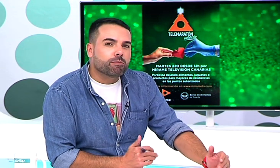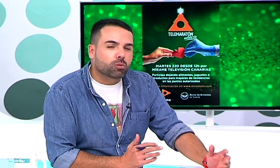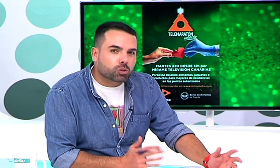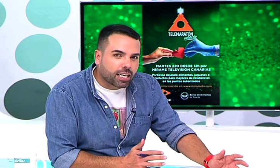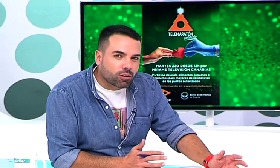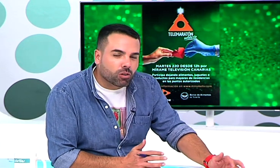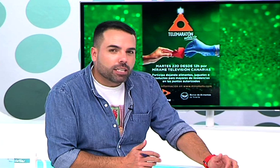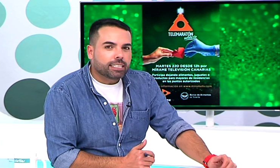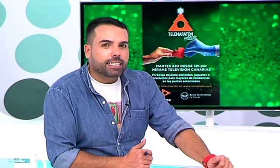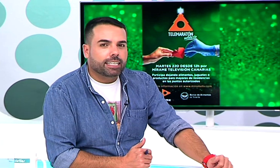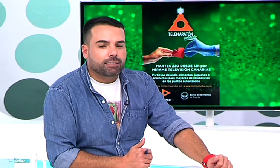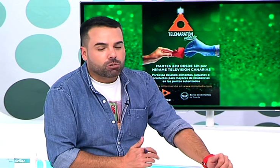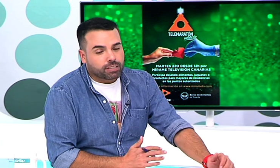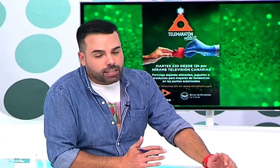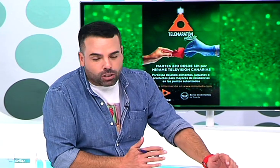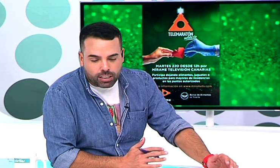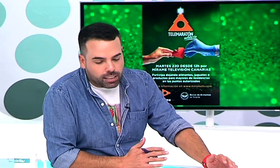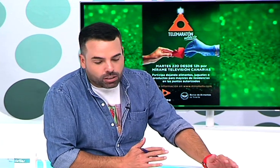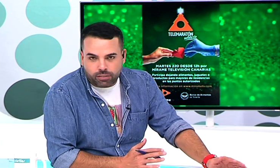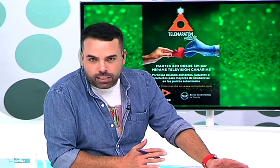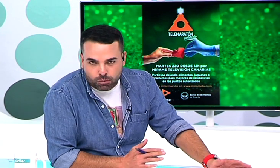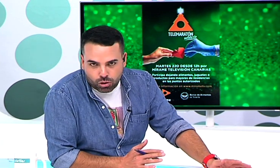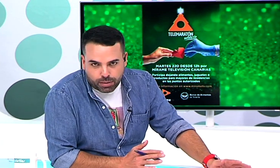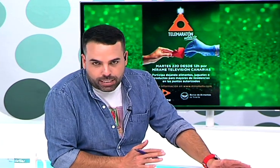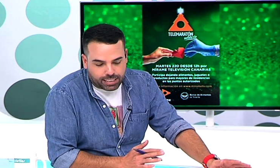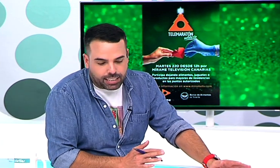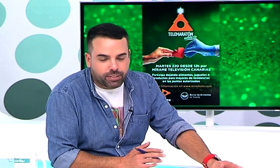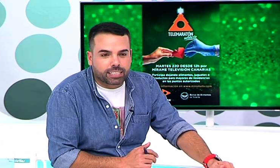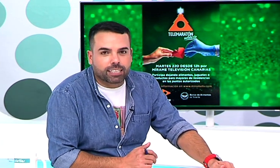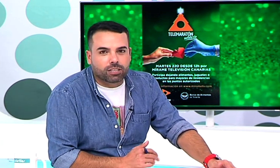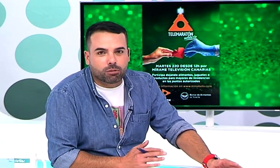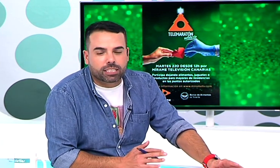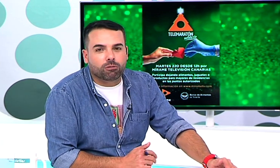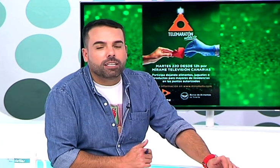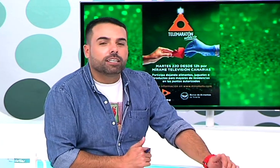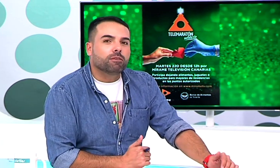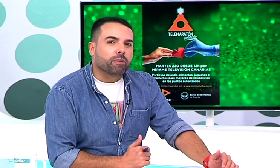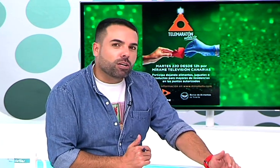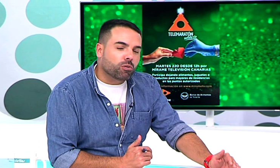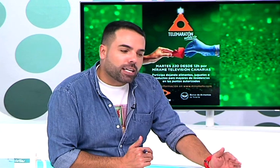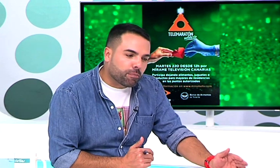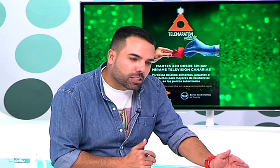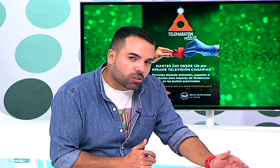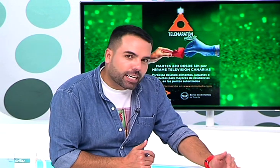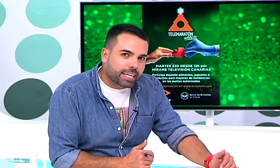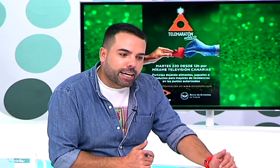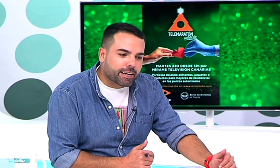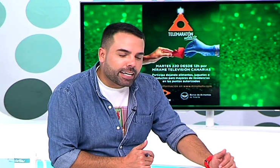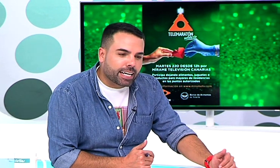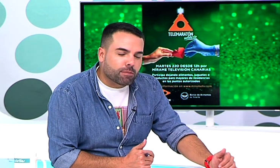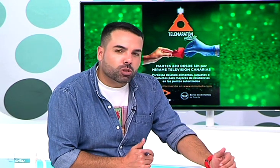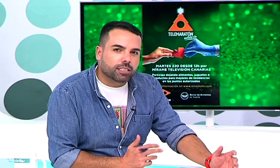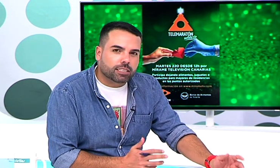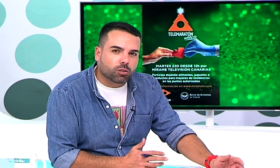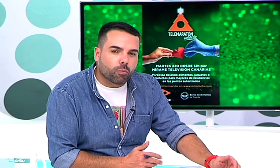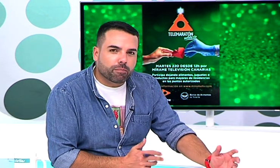más han impulsado, ustedes saben que a Manuel Artiles no le hace falta mucho para tirarse a la piscina, con agua, sin agua, pero una de las personas en la